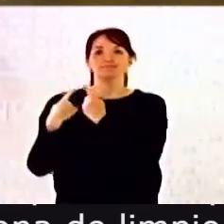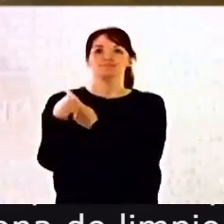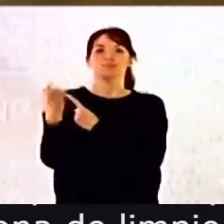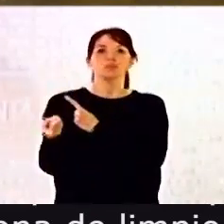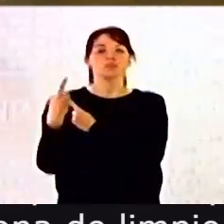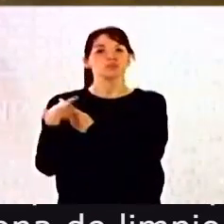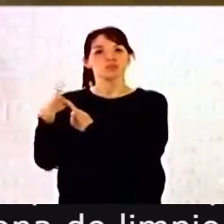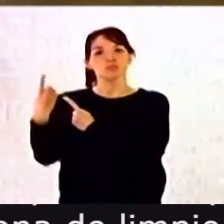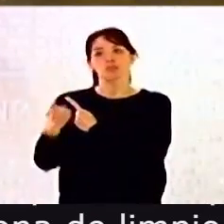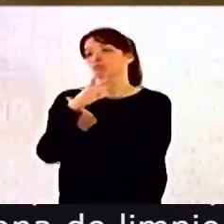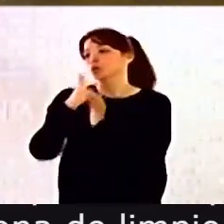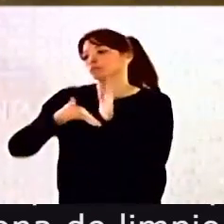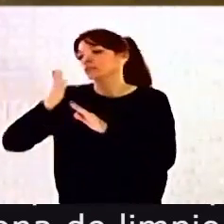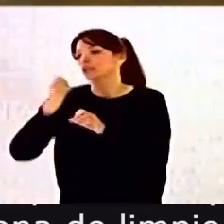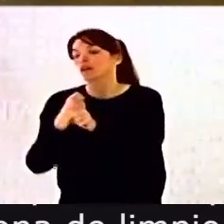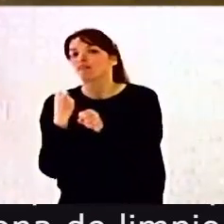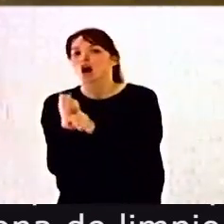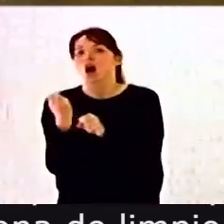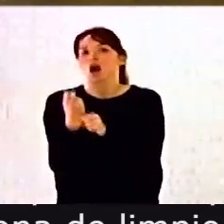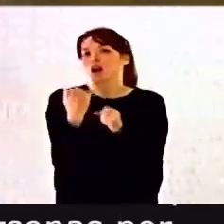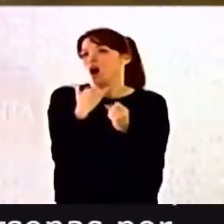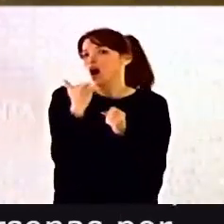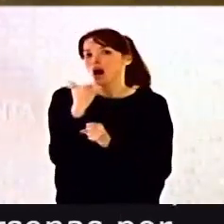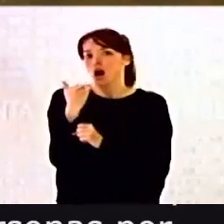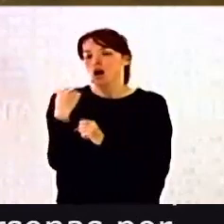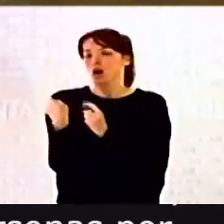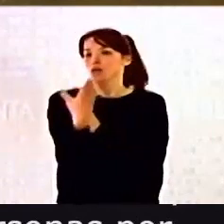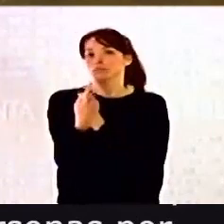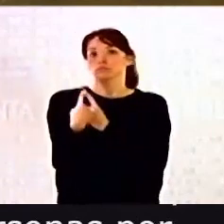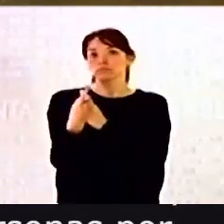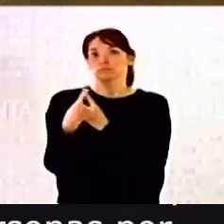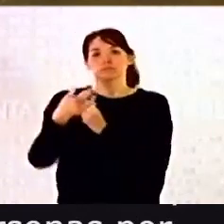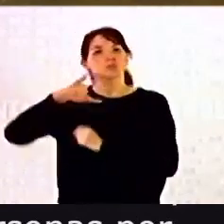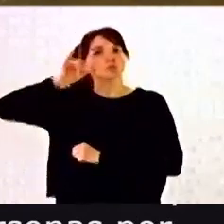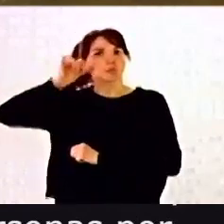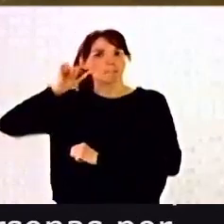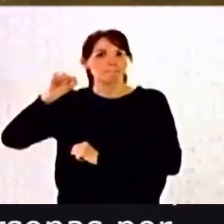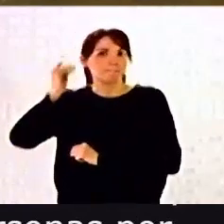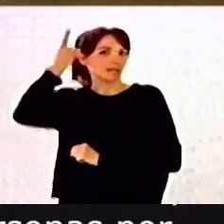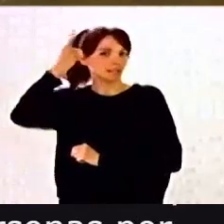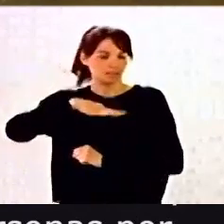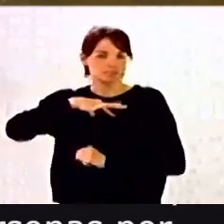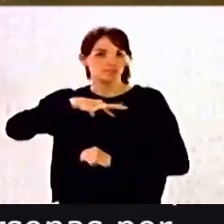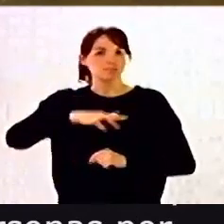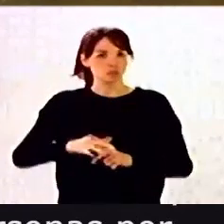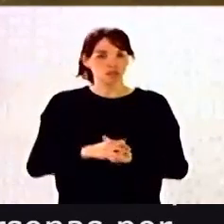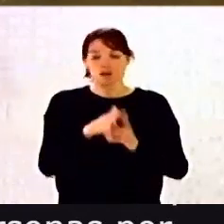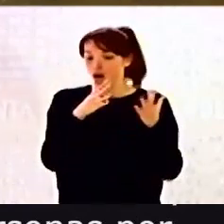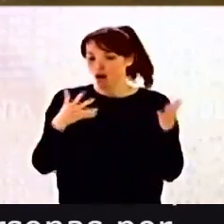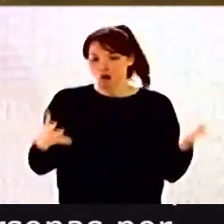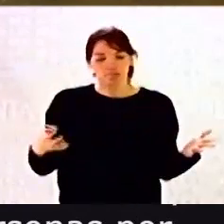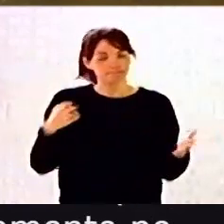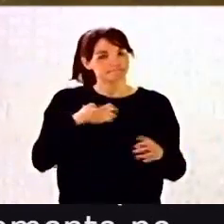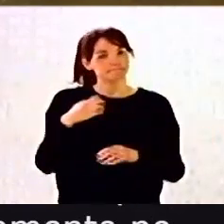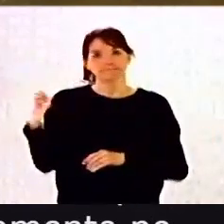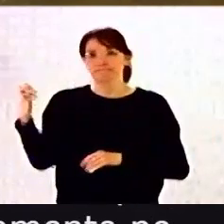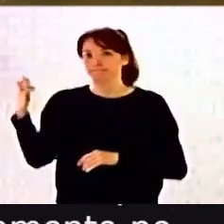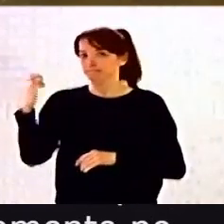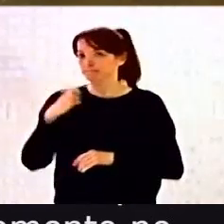por cuestiones de trabajo esenciales, puede ser mayor y en este momento no podemos darle ninguna